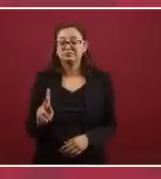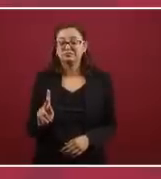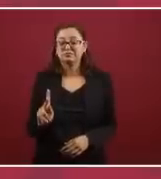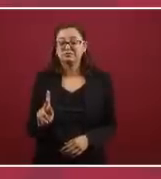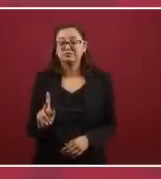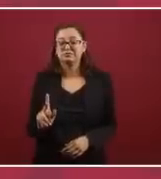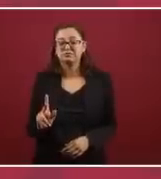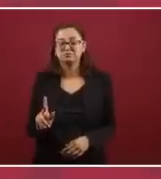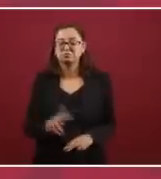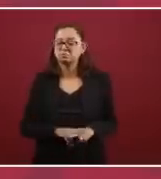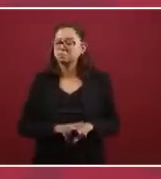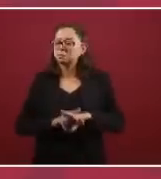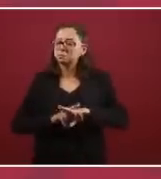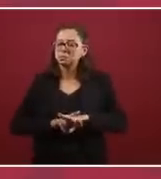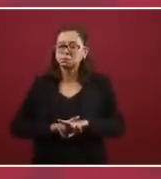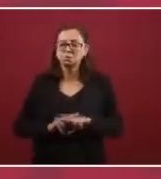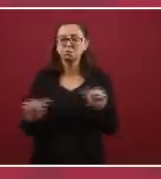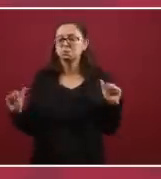nada